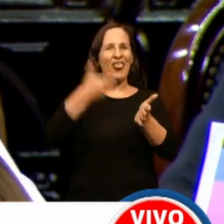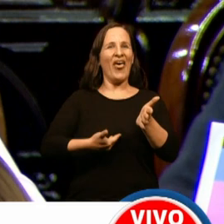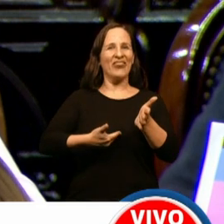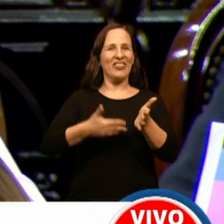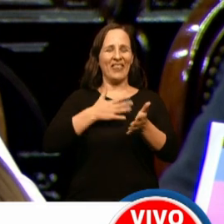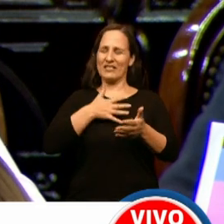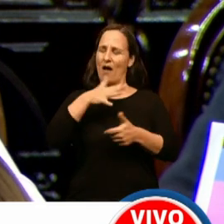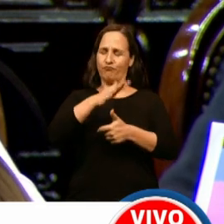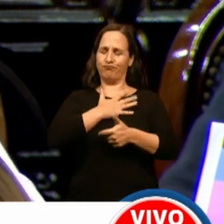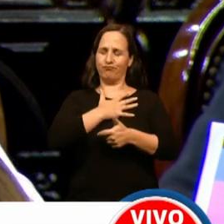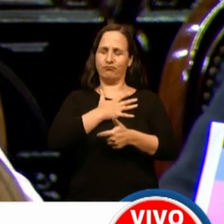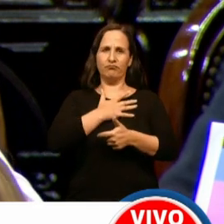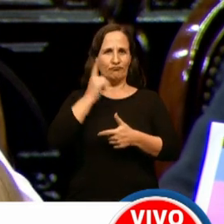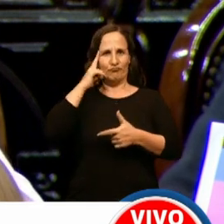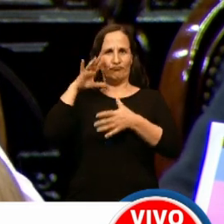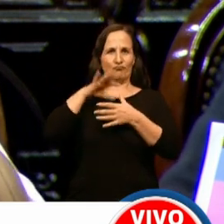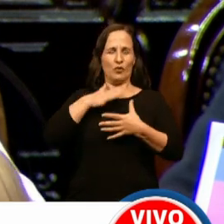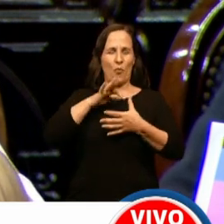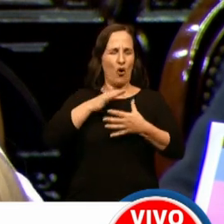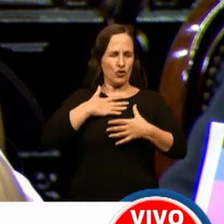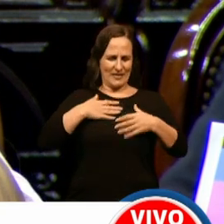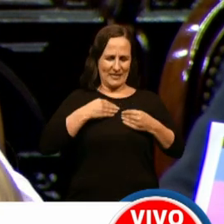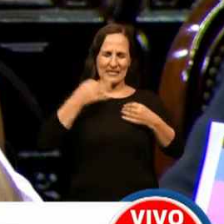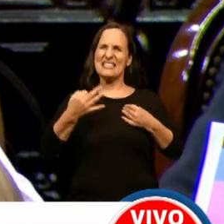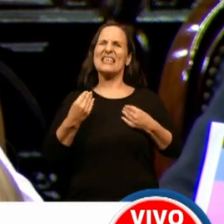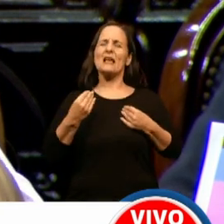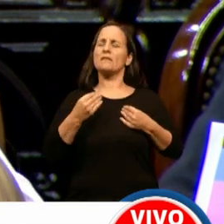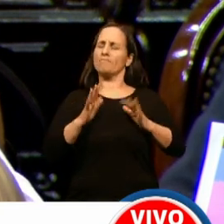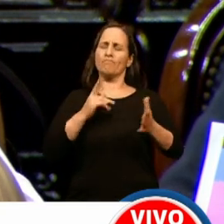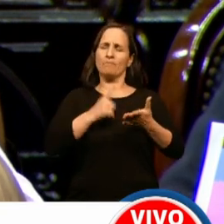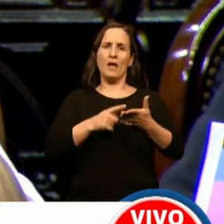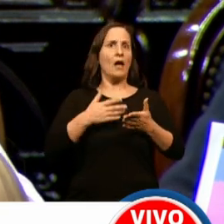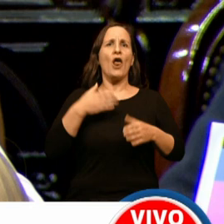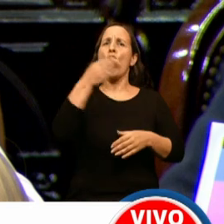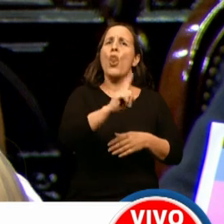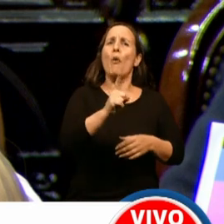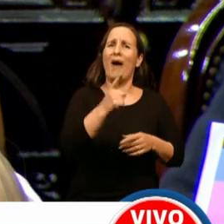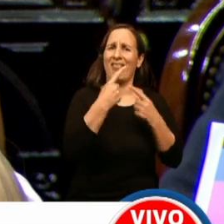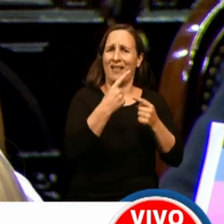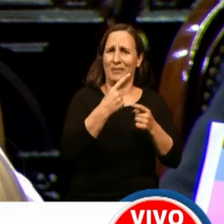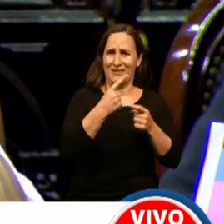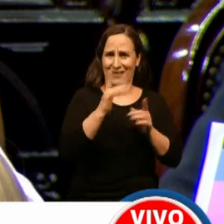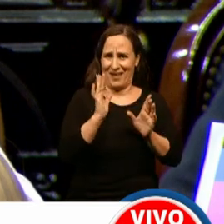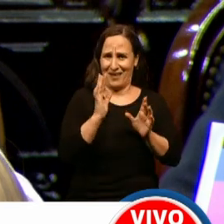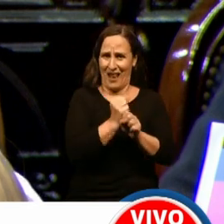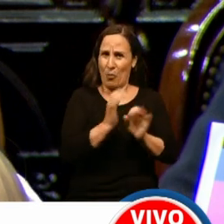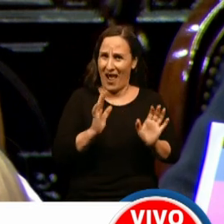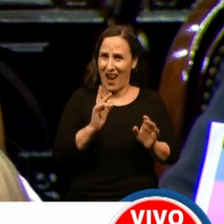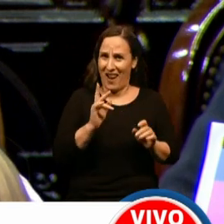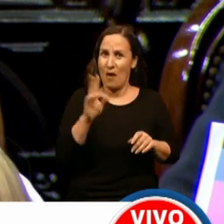asumido la identidad autopercibida no va a una entrevista a la hora del 70% de las personas trans mujeres